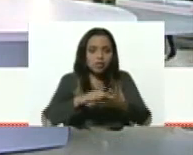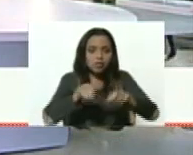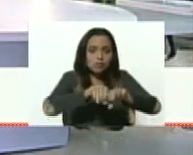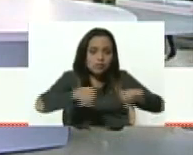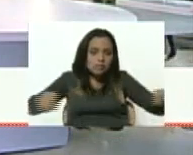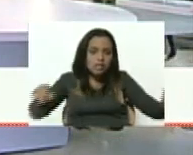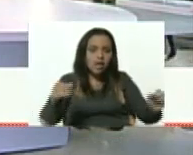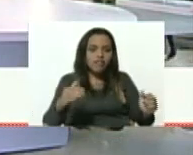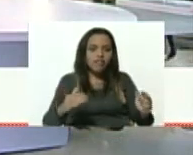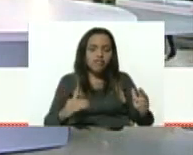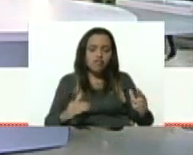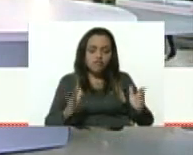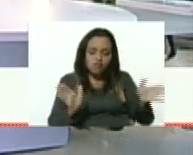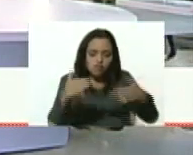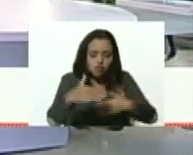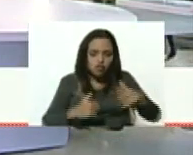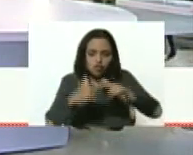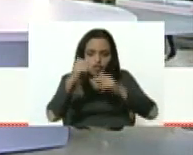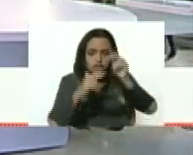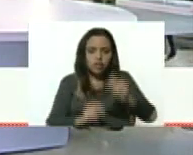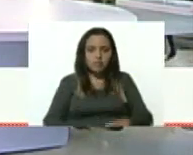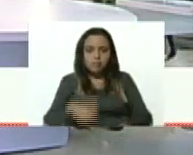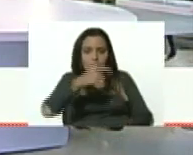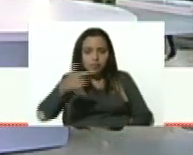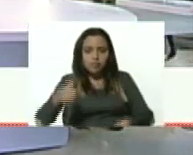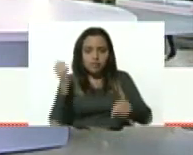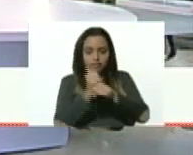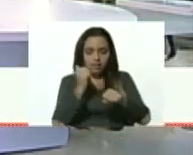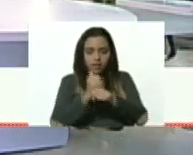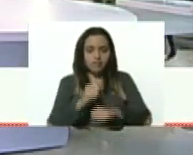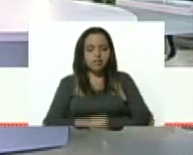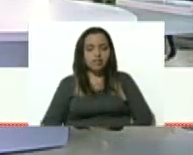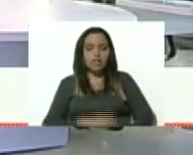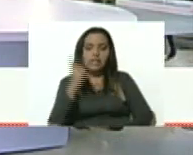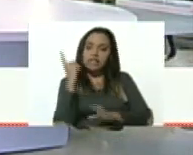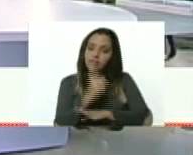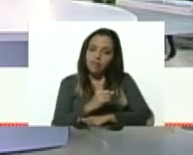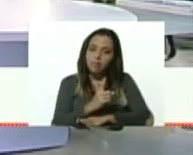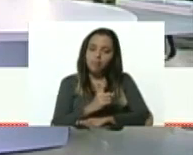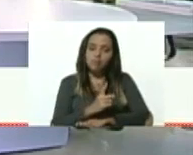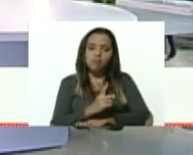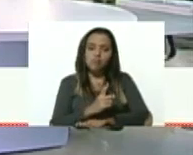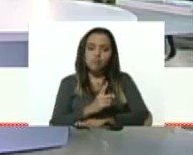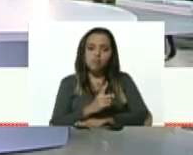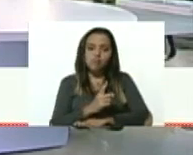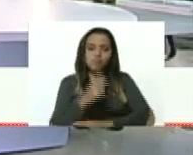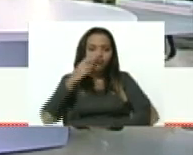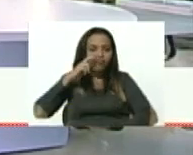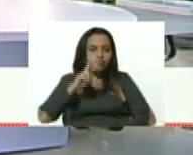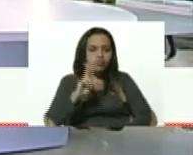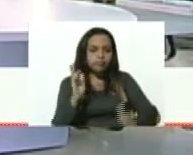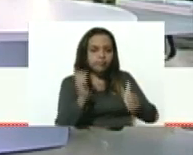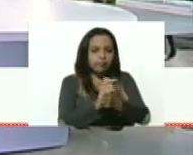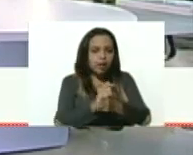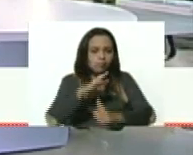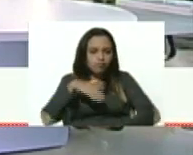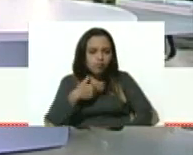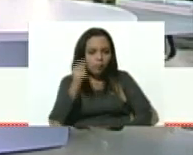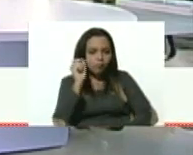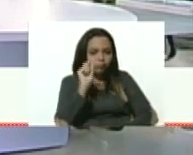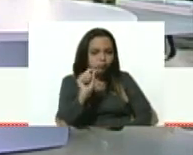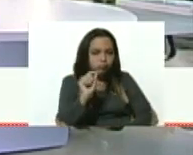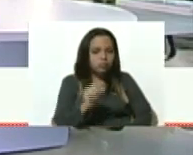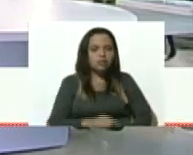bloques, trabajadores. Tenemos que apuntar correctamente y dar en el blanco en este